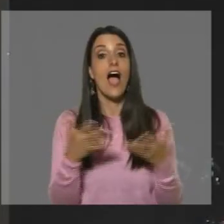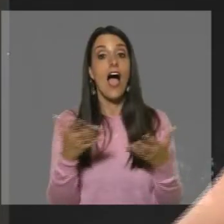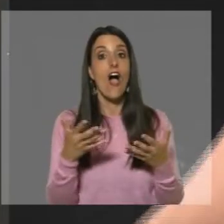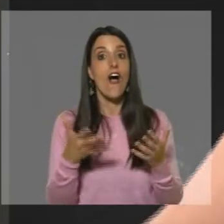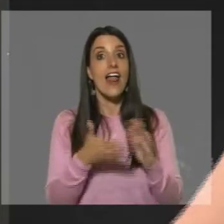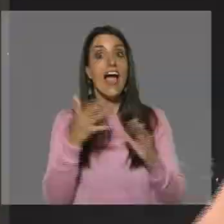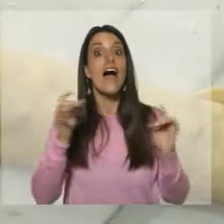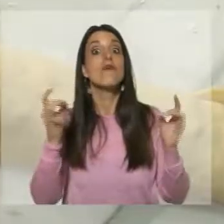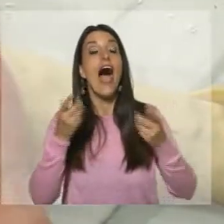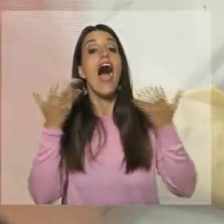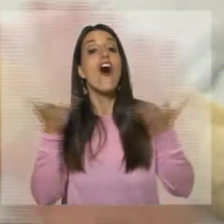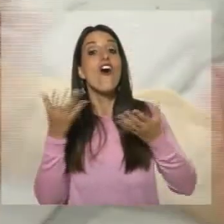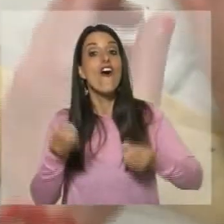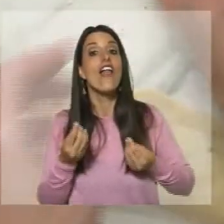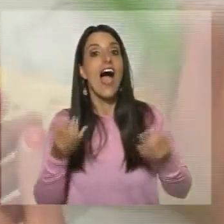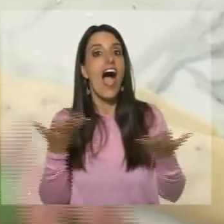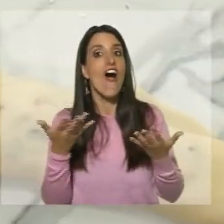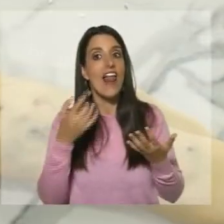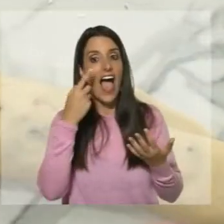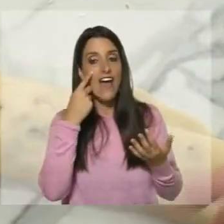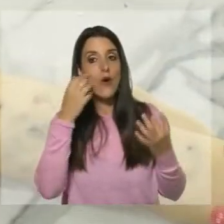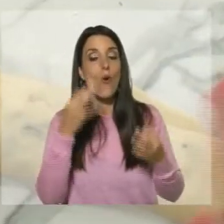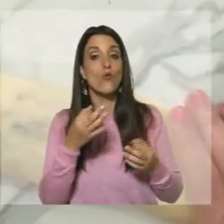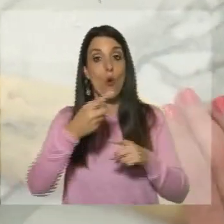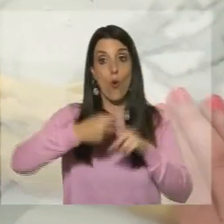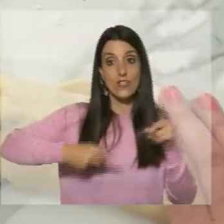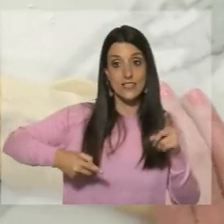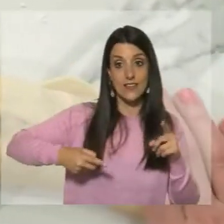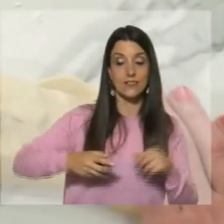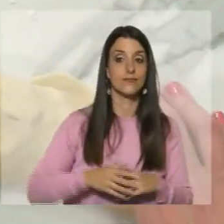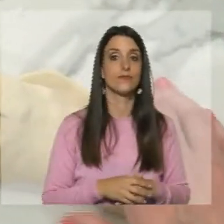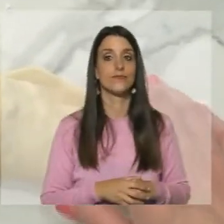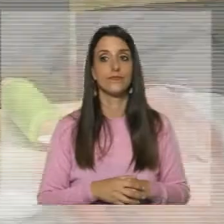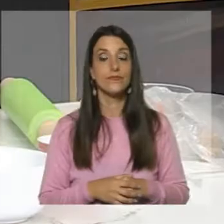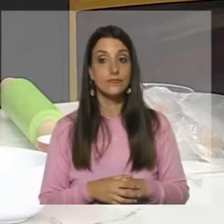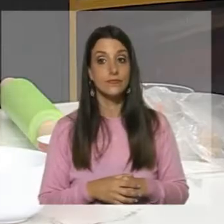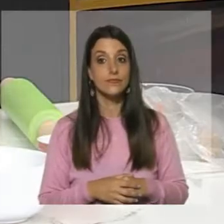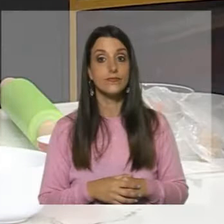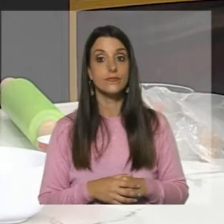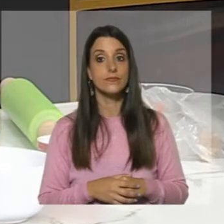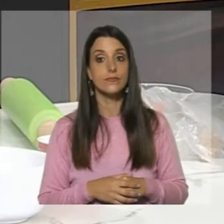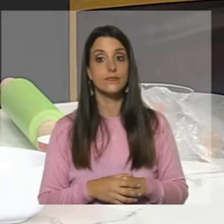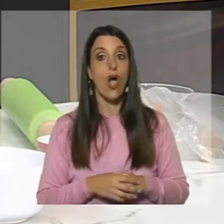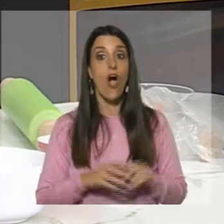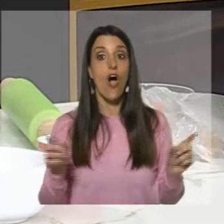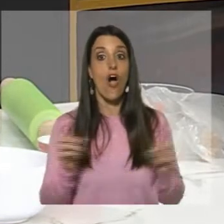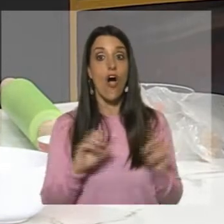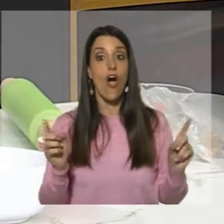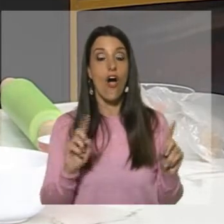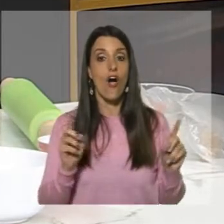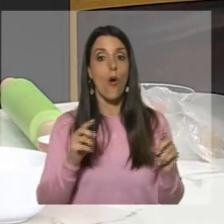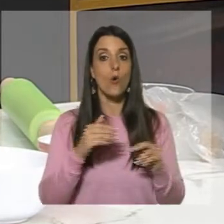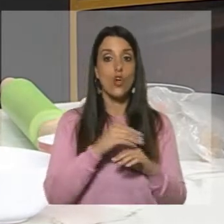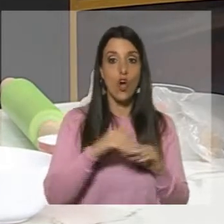cuando lo tenés así. ¿Y ahora? Y ahora, chachán, agarrás la cuchilla. ¿Tá? ¡No! Agarrás la cuchilla. ¡No, Paula! Y vas